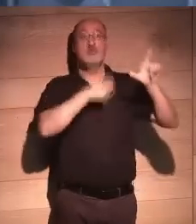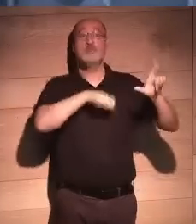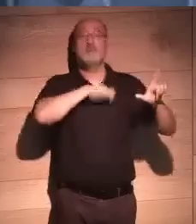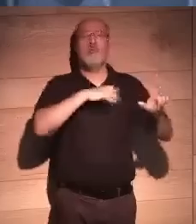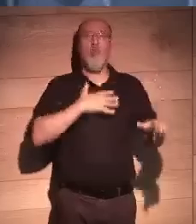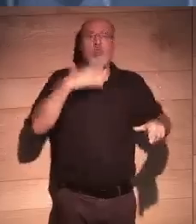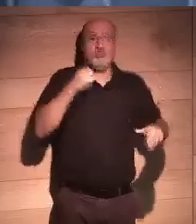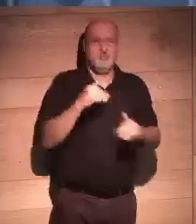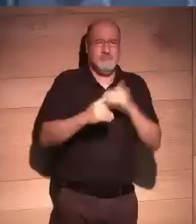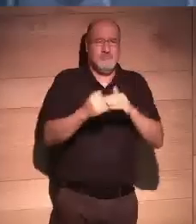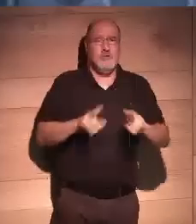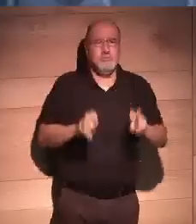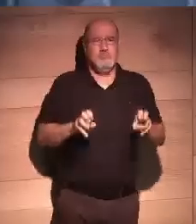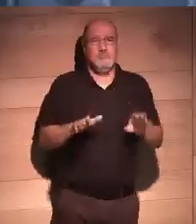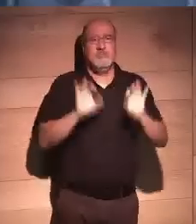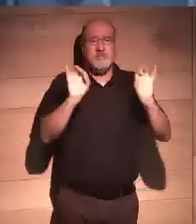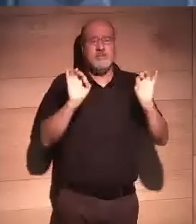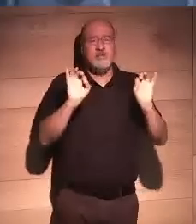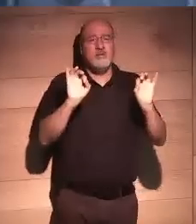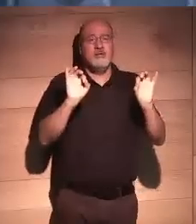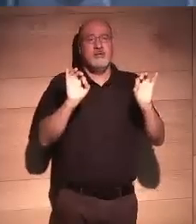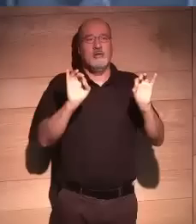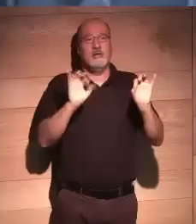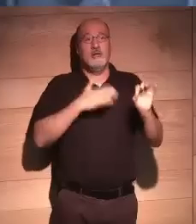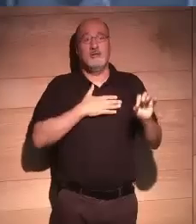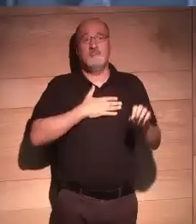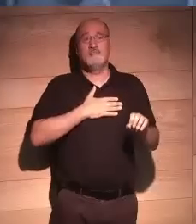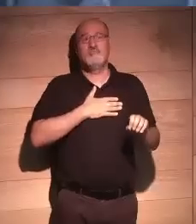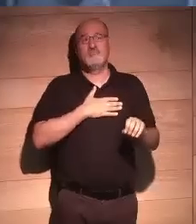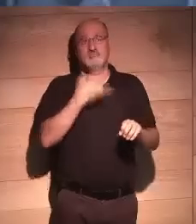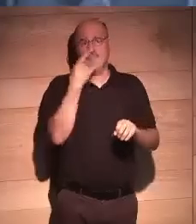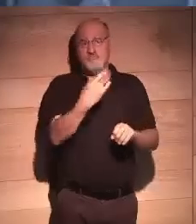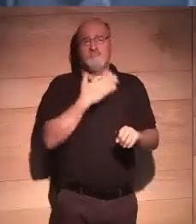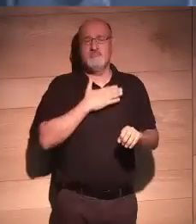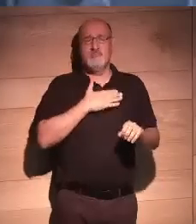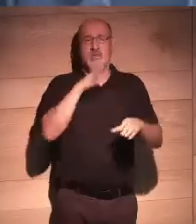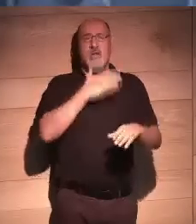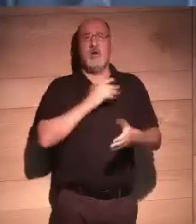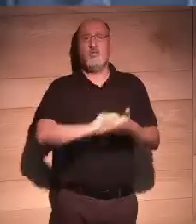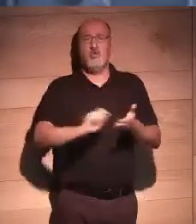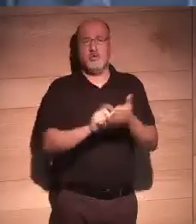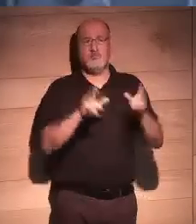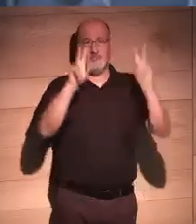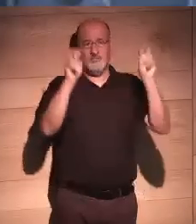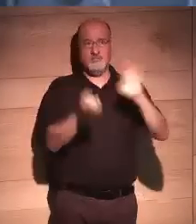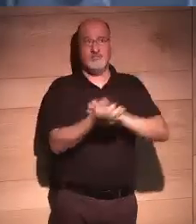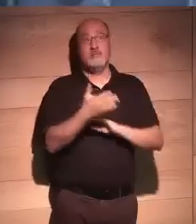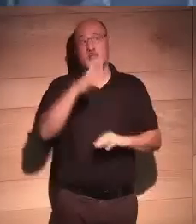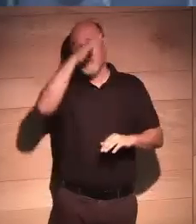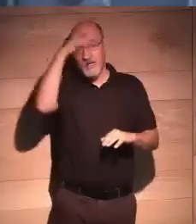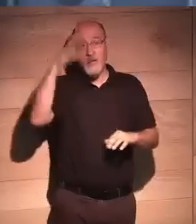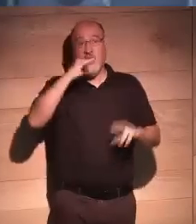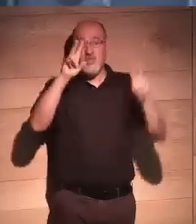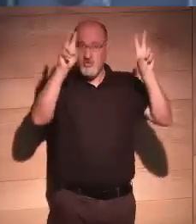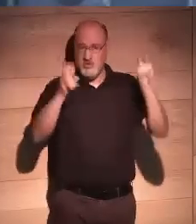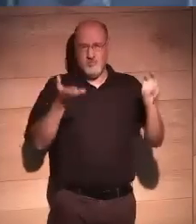se atrevía a la ficción de autor con nombre propio, ¿no? Como Tú decías arriesgado. esta serie y ¿cuál es la otra? Verano Verano Azul yo creo que también es muy importante.